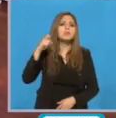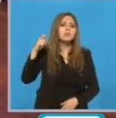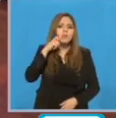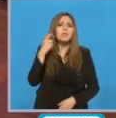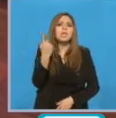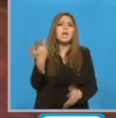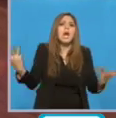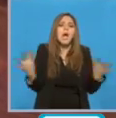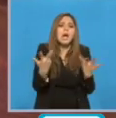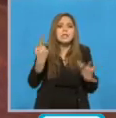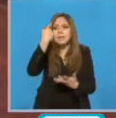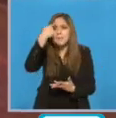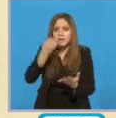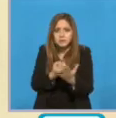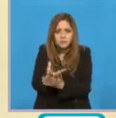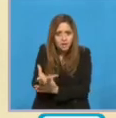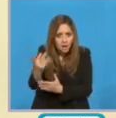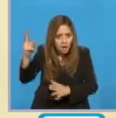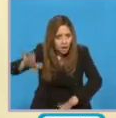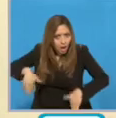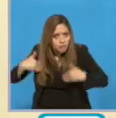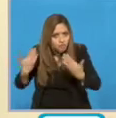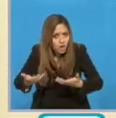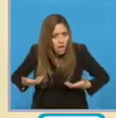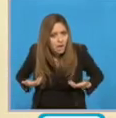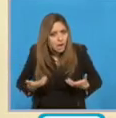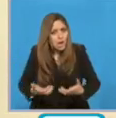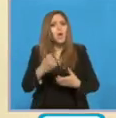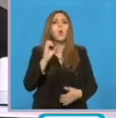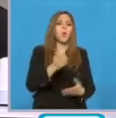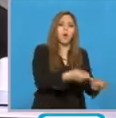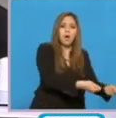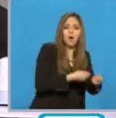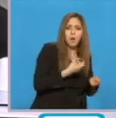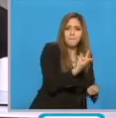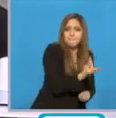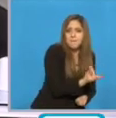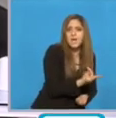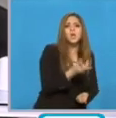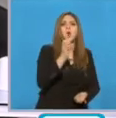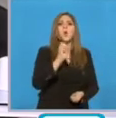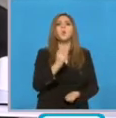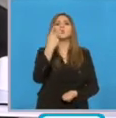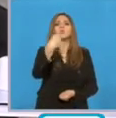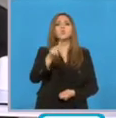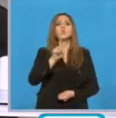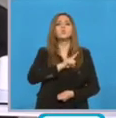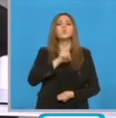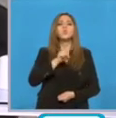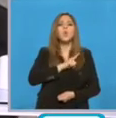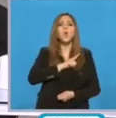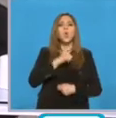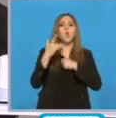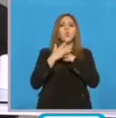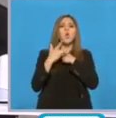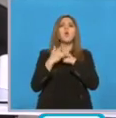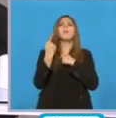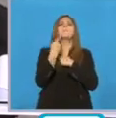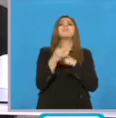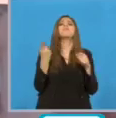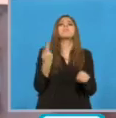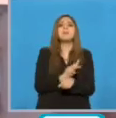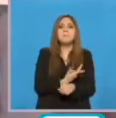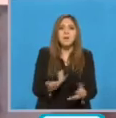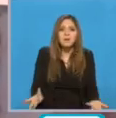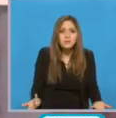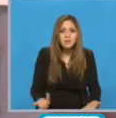para satisfacerla? ¿Se sale a la calle o agarras al perro o lo haces contigo mismo? O sea, ¿qué es lo que sucede? Cualquiera de